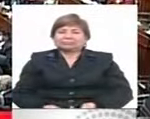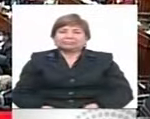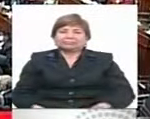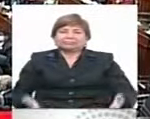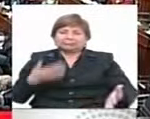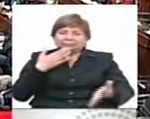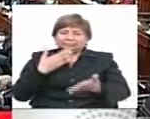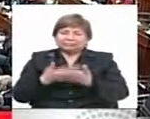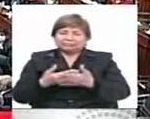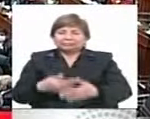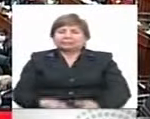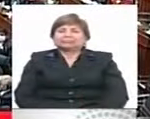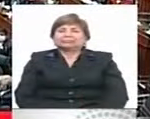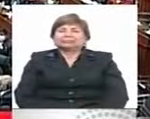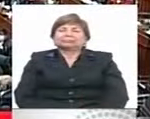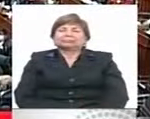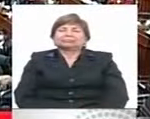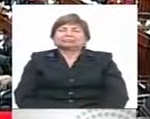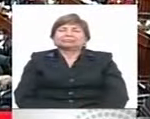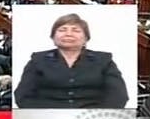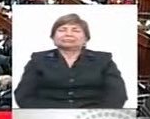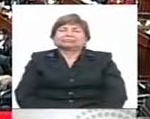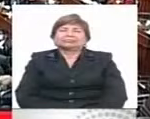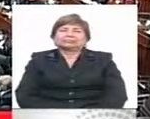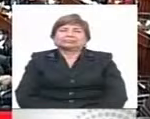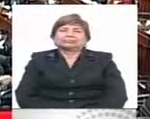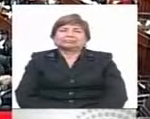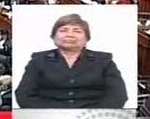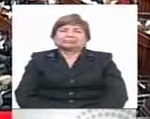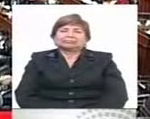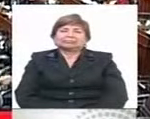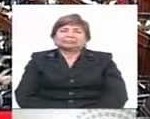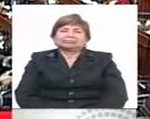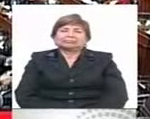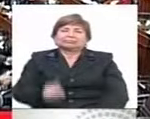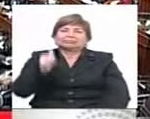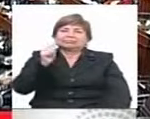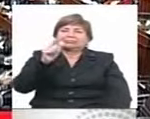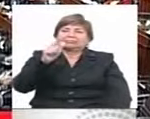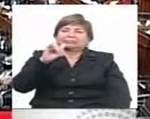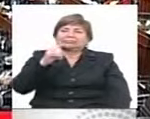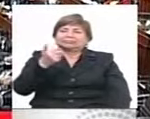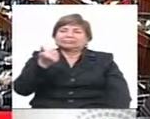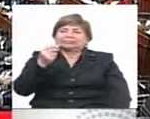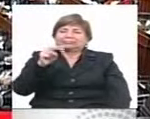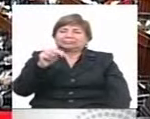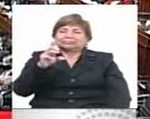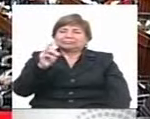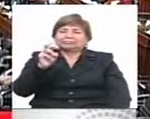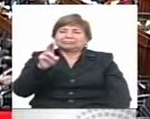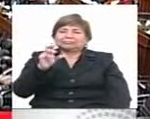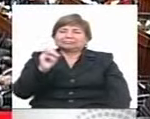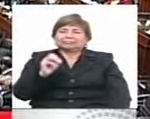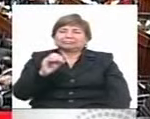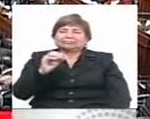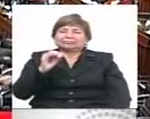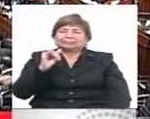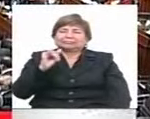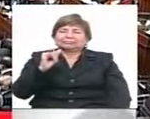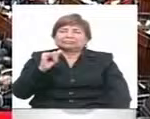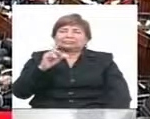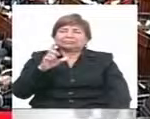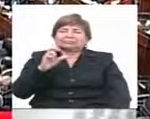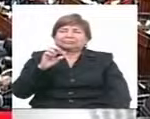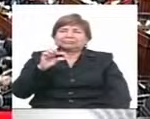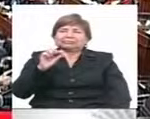Muchas gracias, señora congresista. Tiene la palabra el congresista Alejandro Aguinaga por el espacio de 4 minutos. ¿Yo?